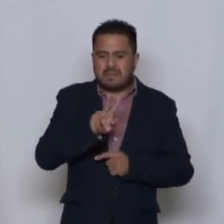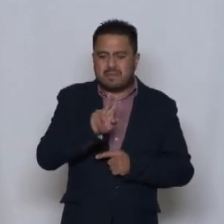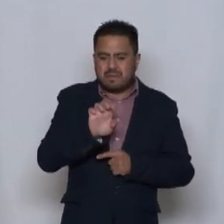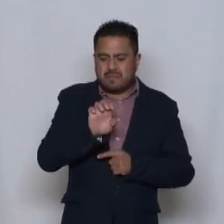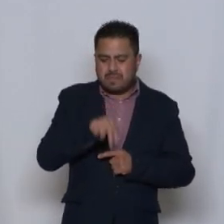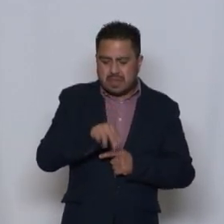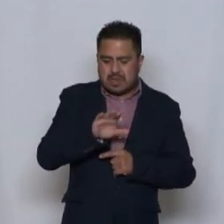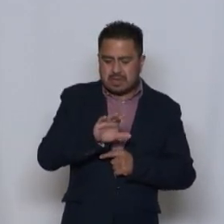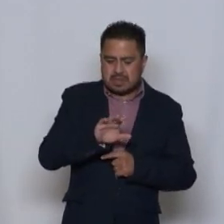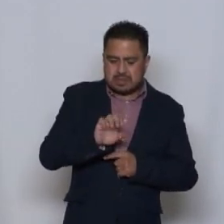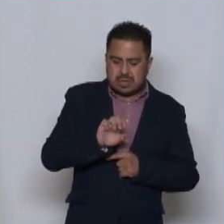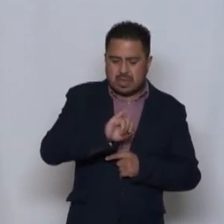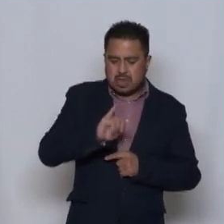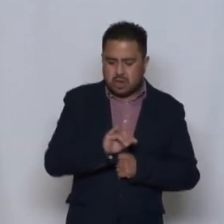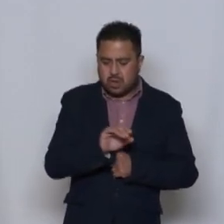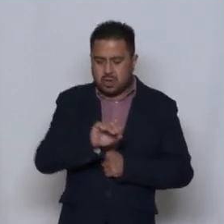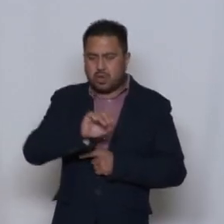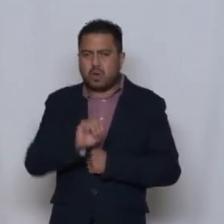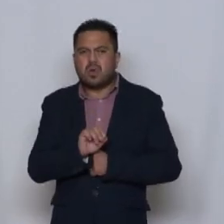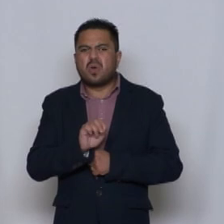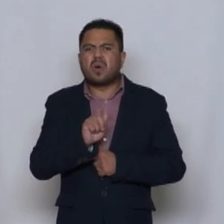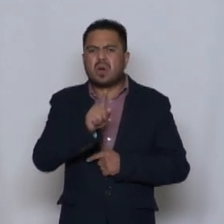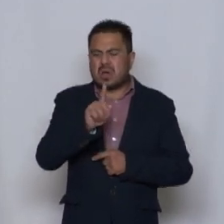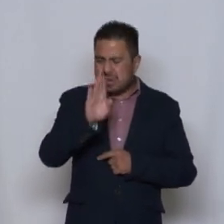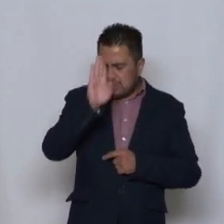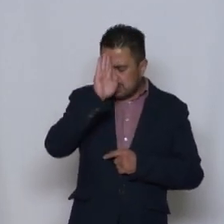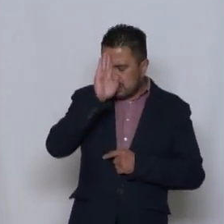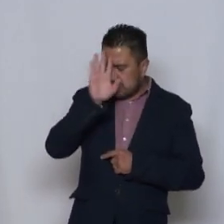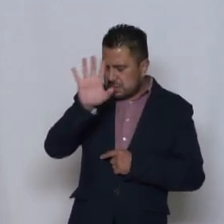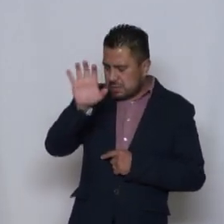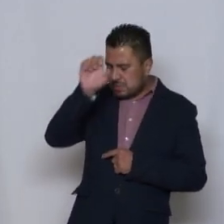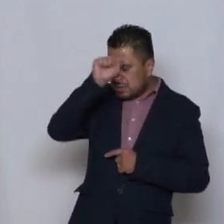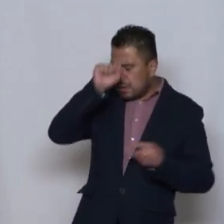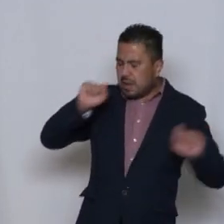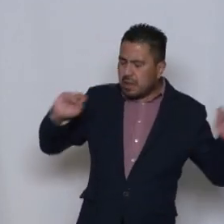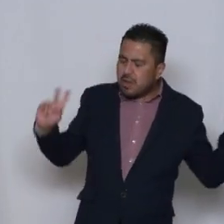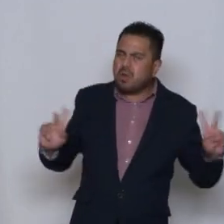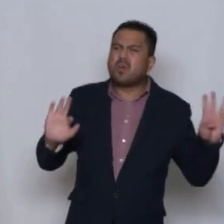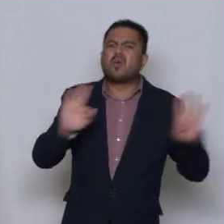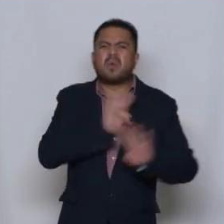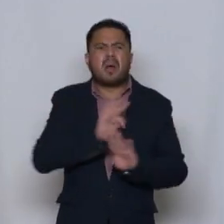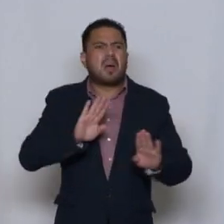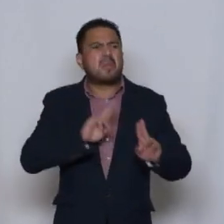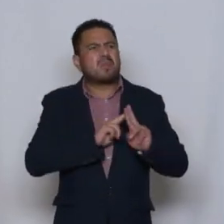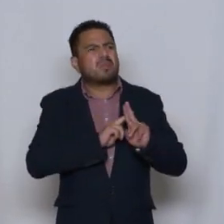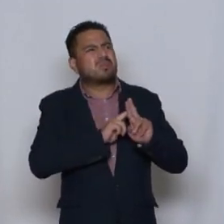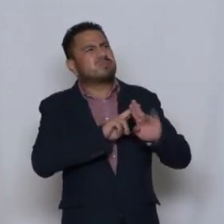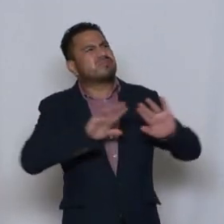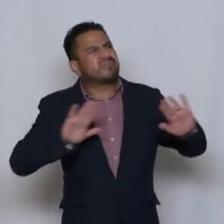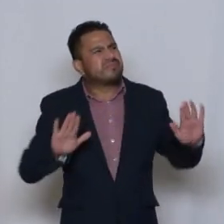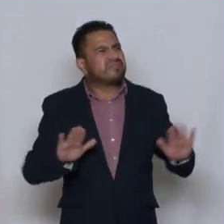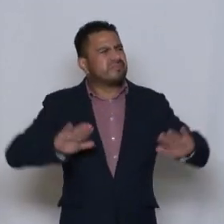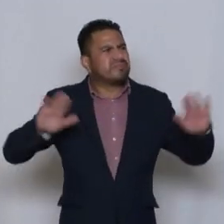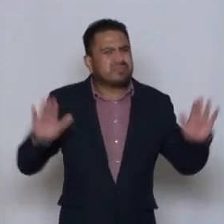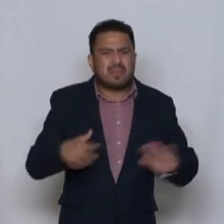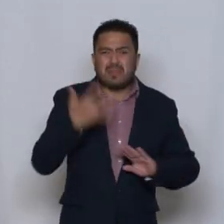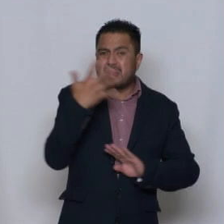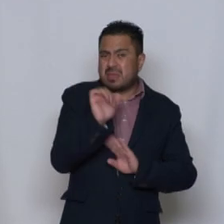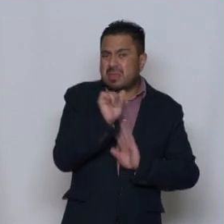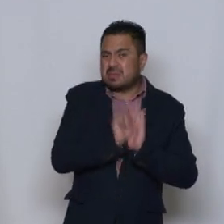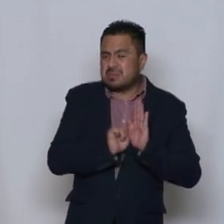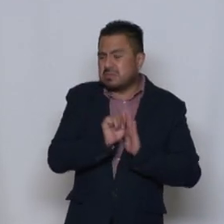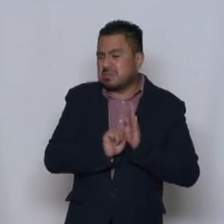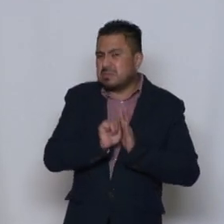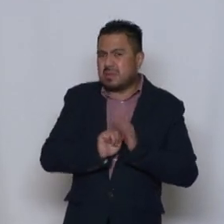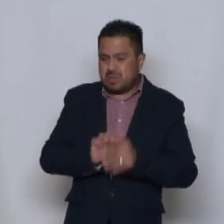¿no? O sea, ¿qué le viene a la mente cuando piensa en esta ave? O sea, ¿cómo es posible que pueda mantenerse volando durante 10 meses seguidos